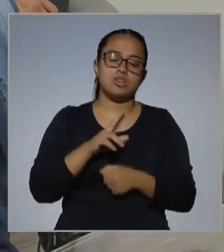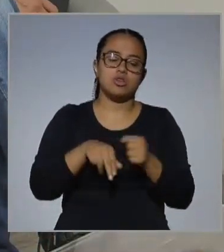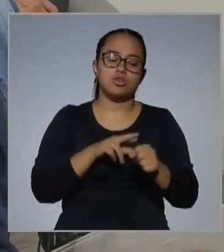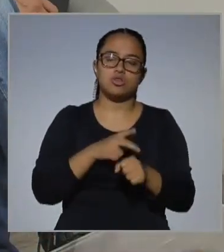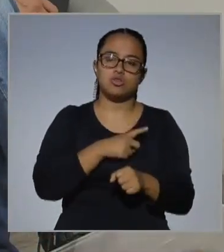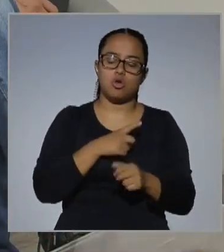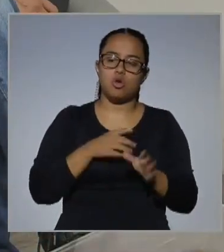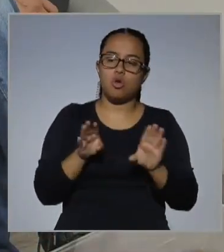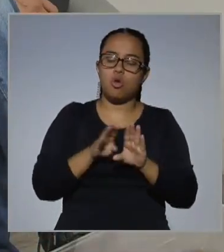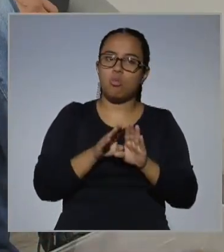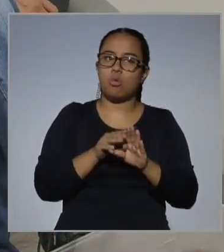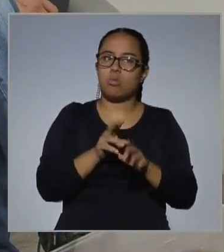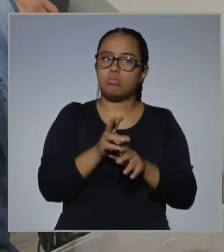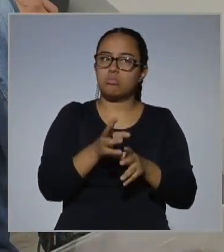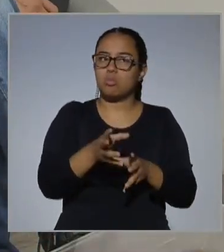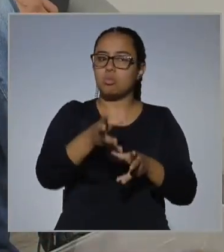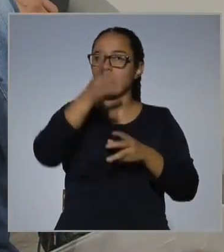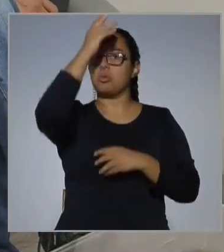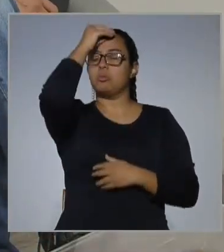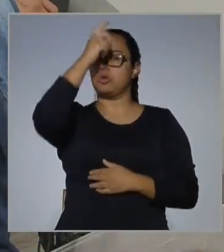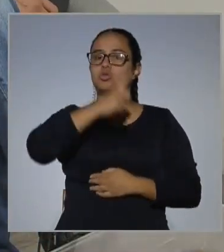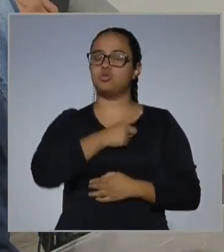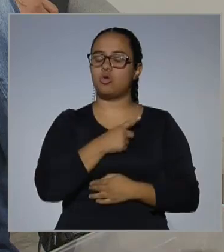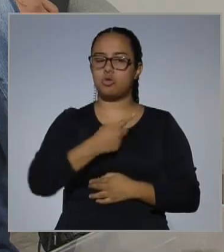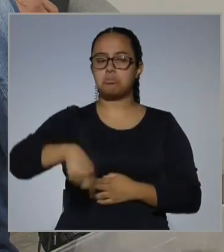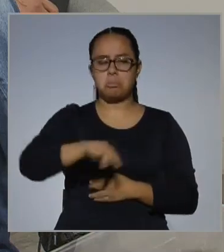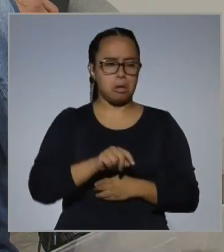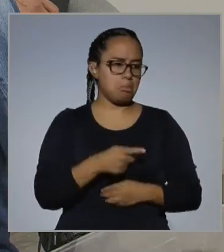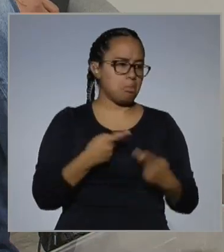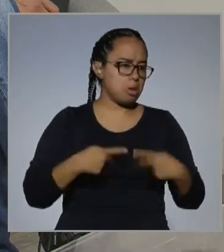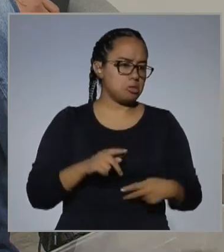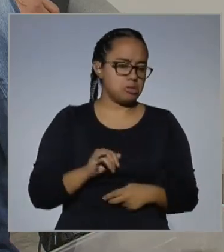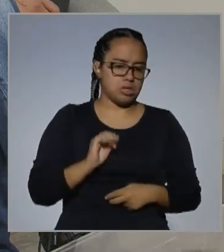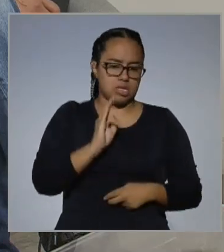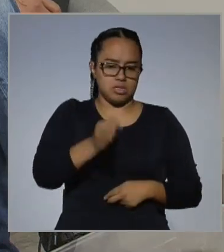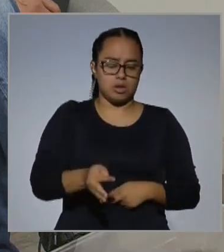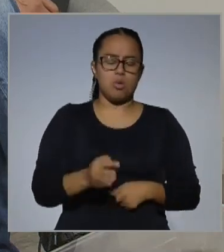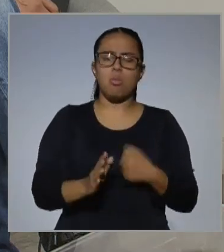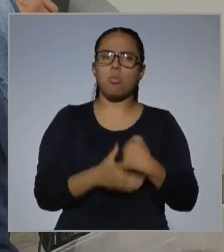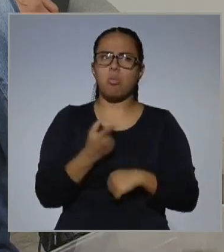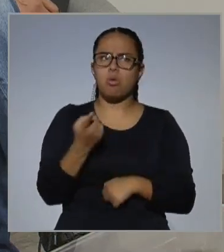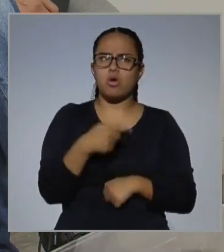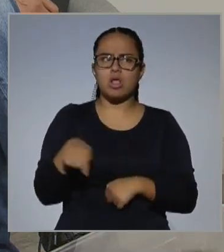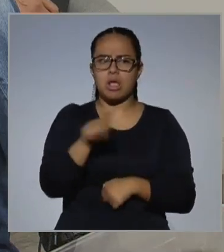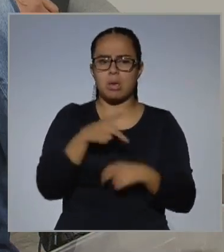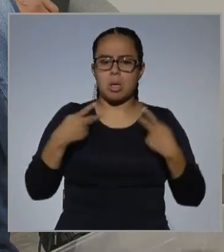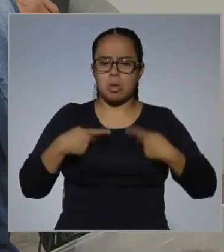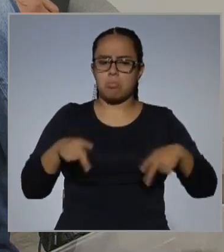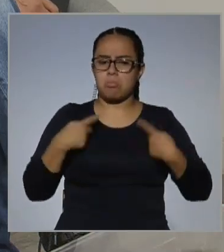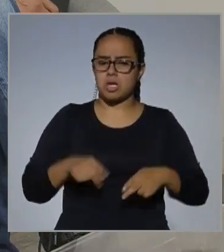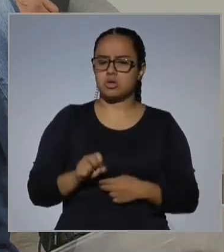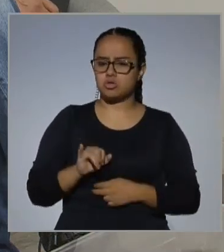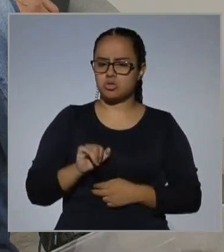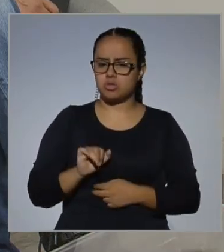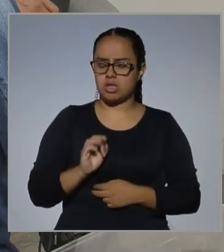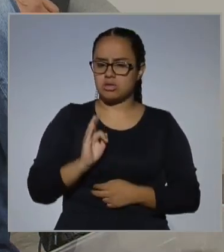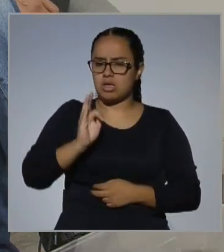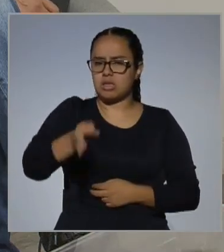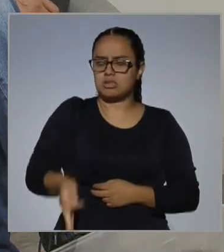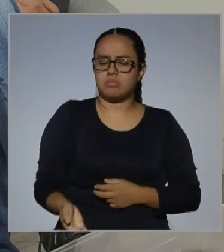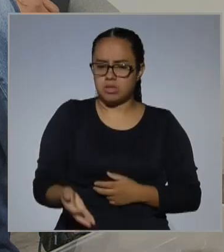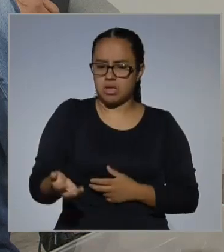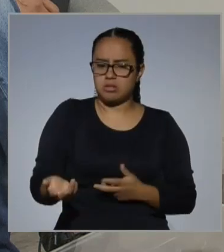se adaptan. Entonces, ¿por qué se adaptó? ¿Por qué pudo fusionarse sin